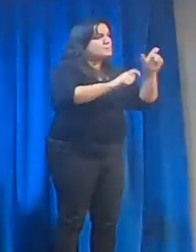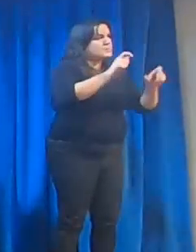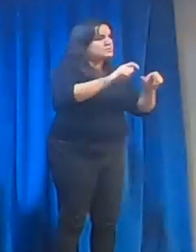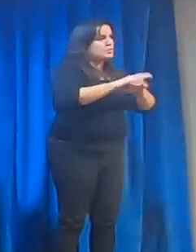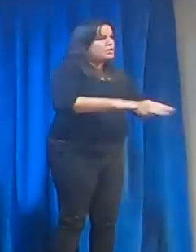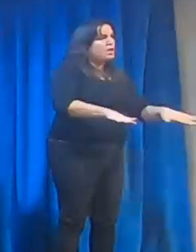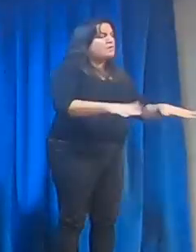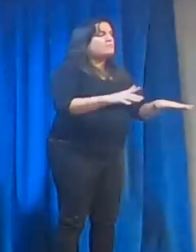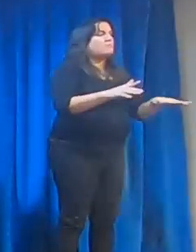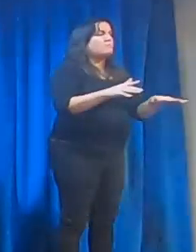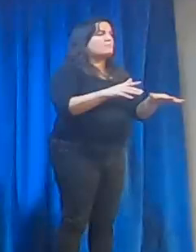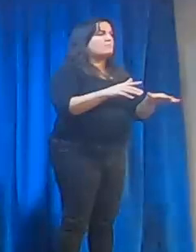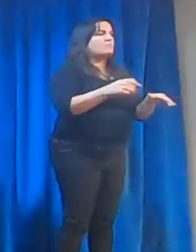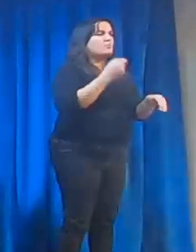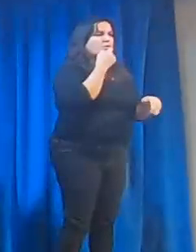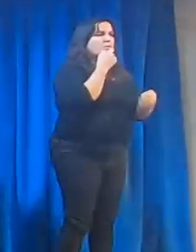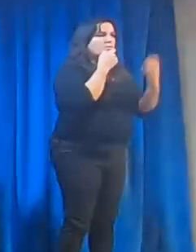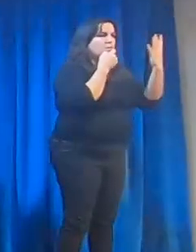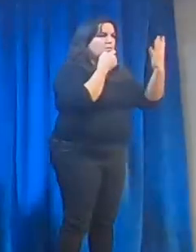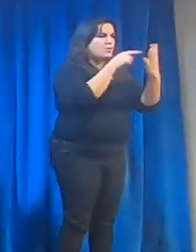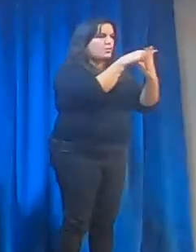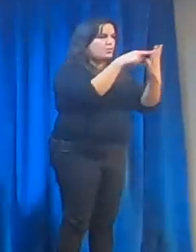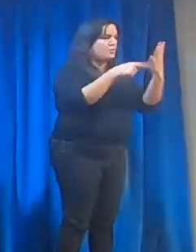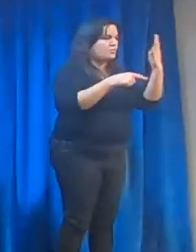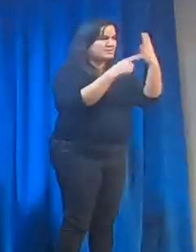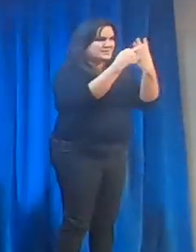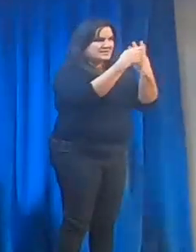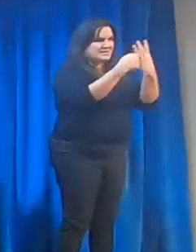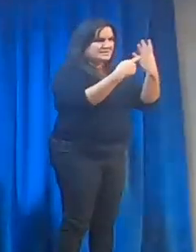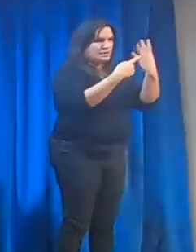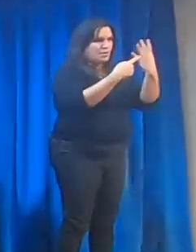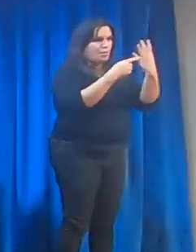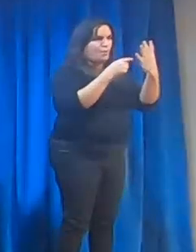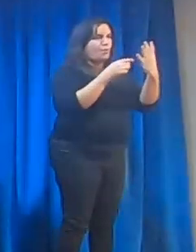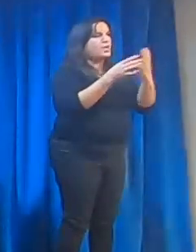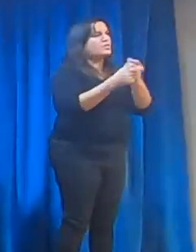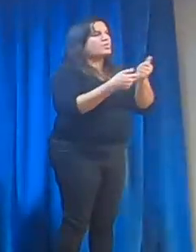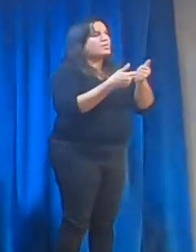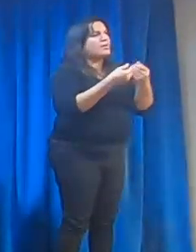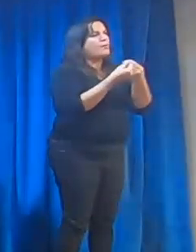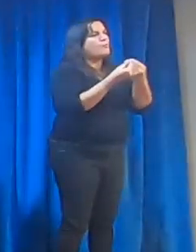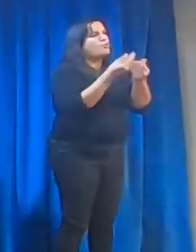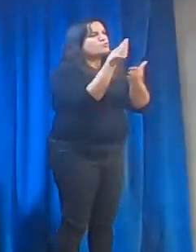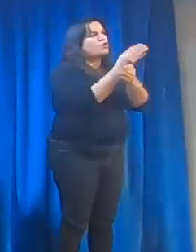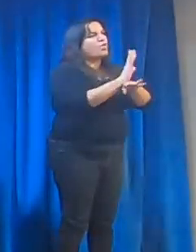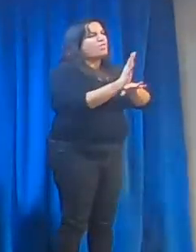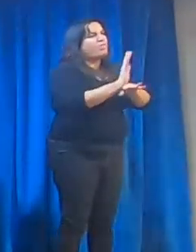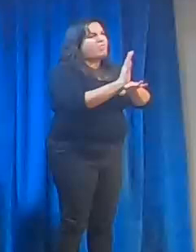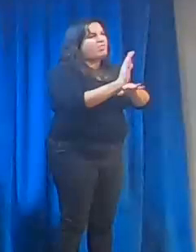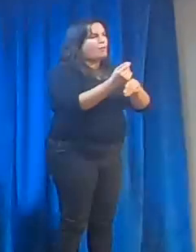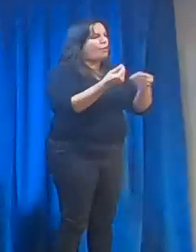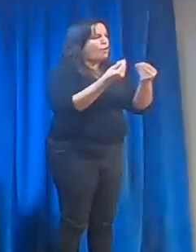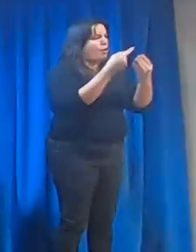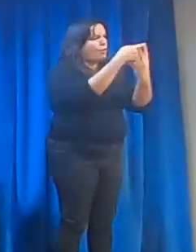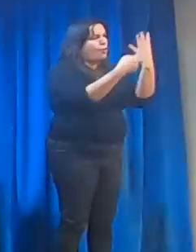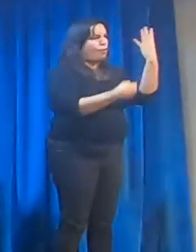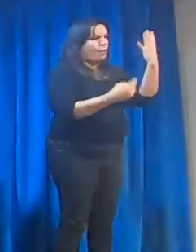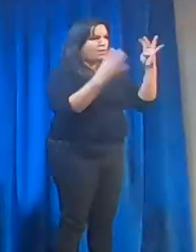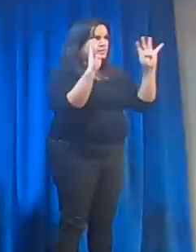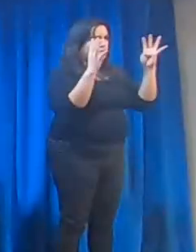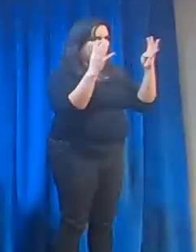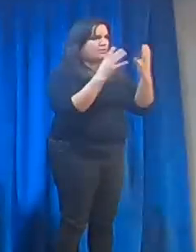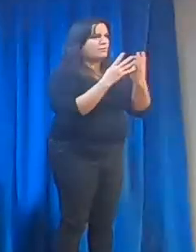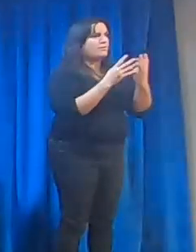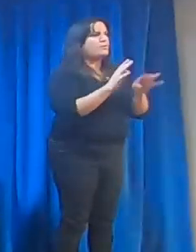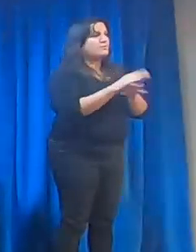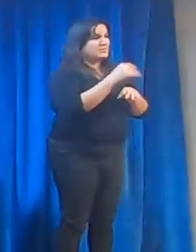infantiles que tienen 4 dedos. ¿Ustedes vieron ese detalle? Hay muchísimos con 4 dedos, cada vez más. Los